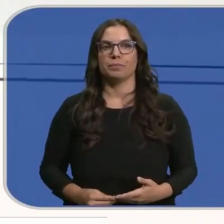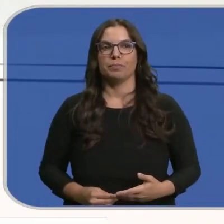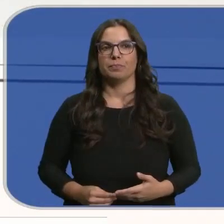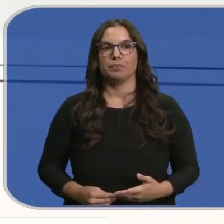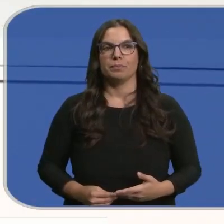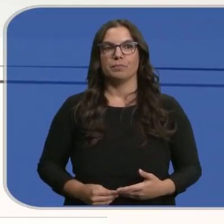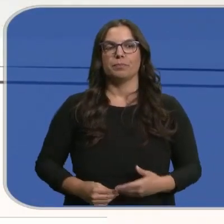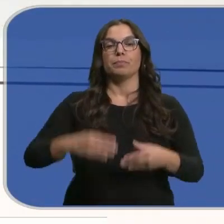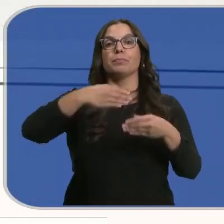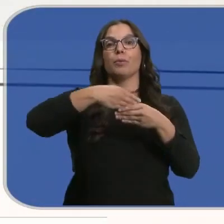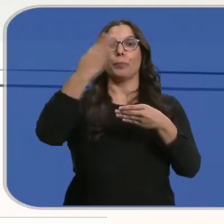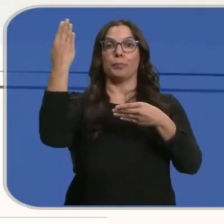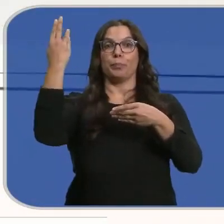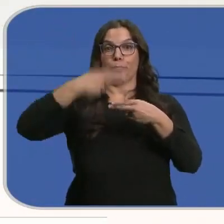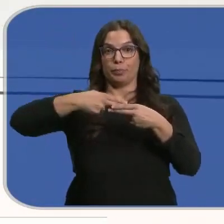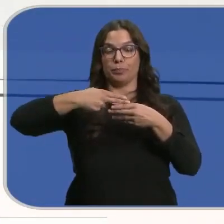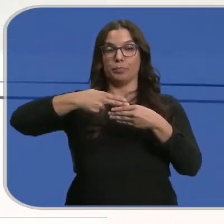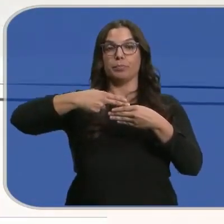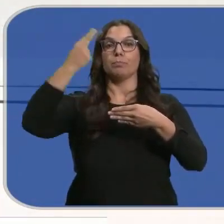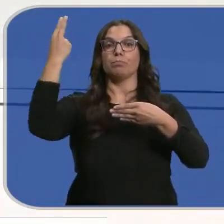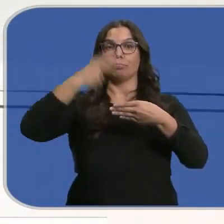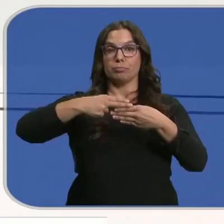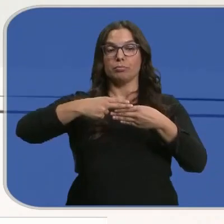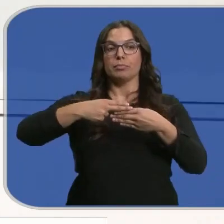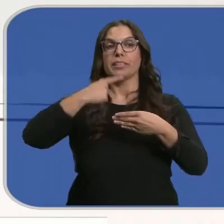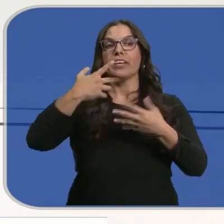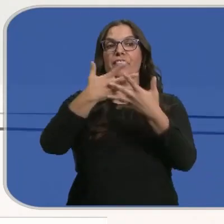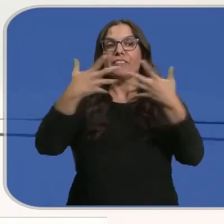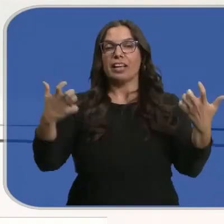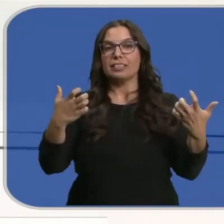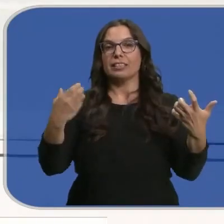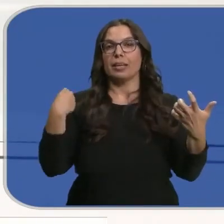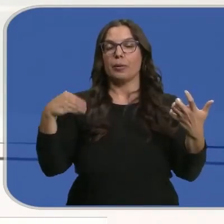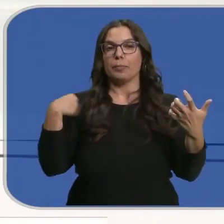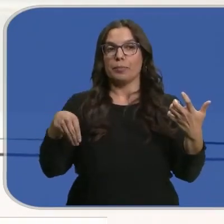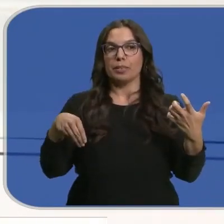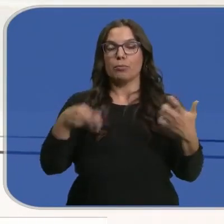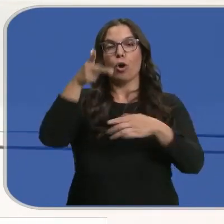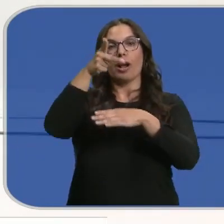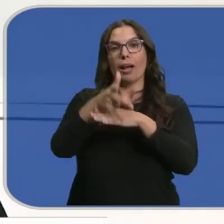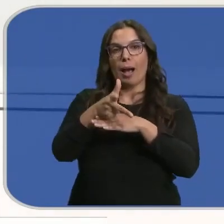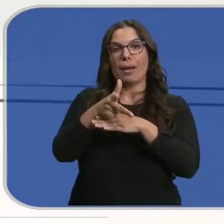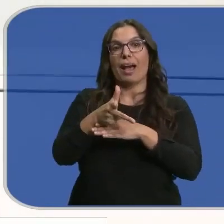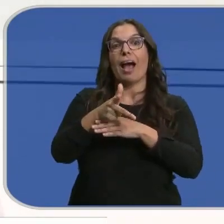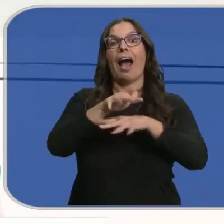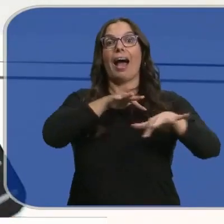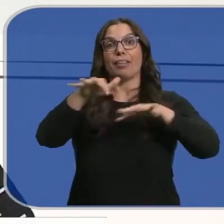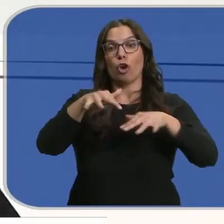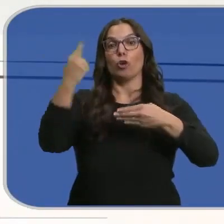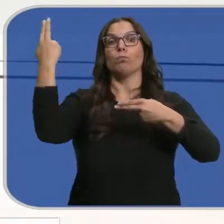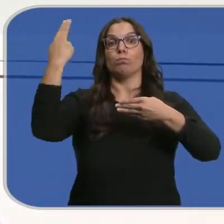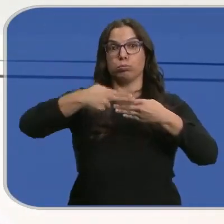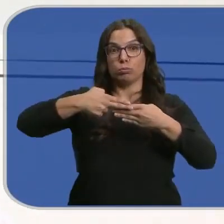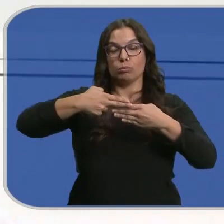Se levantará la claqueta, se bajará... ...y diremos las palabras de camaración... ...daremos un toque de